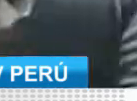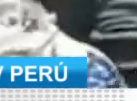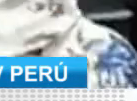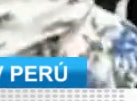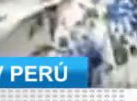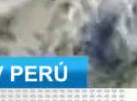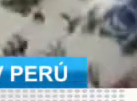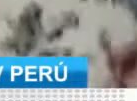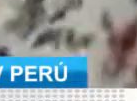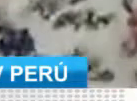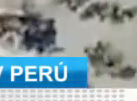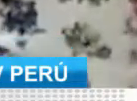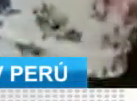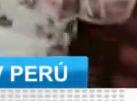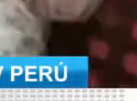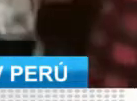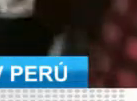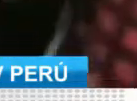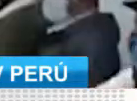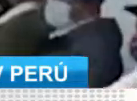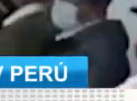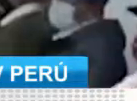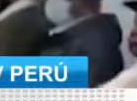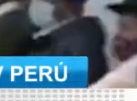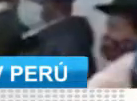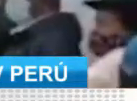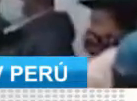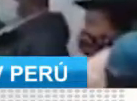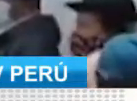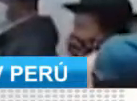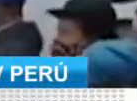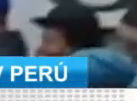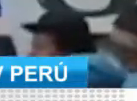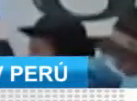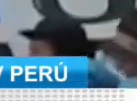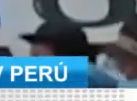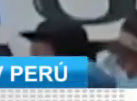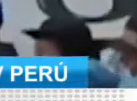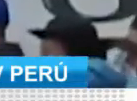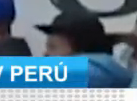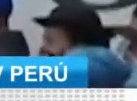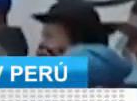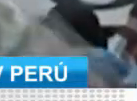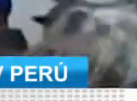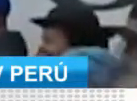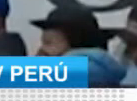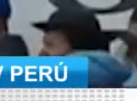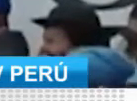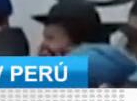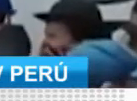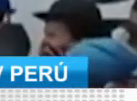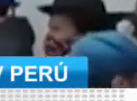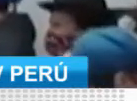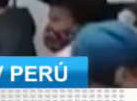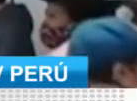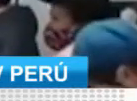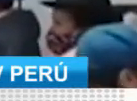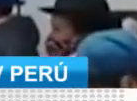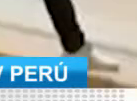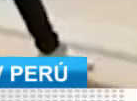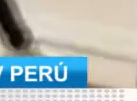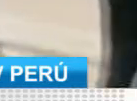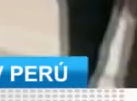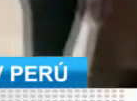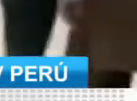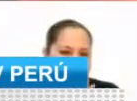Economía, detalló que esta ayuda se da de manera previa a una posible tercera ola de contagios